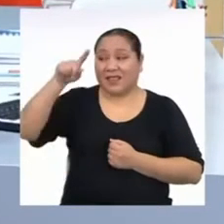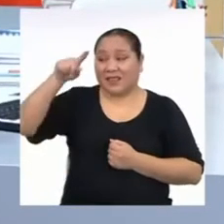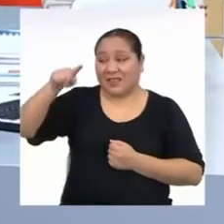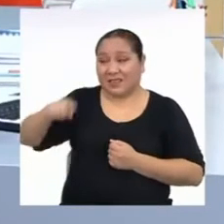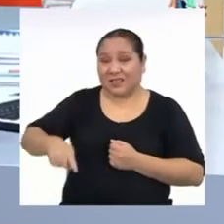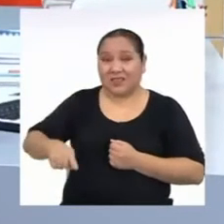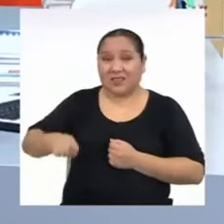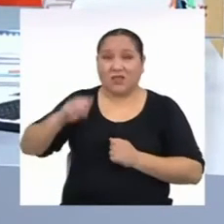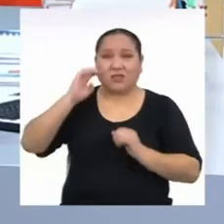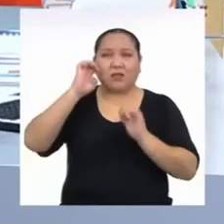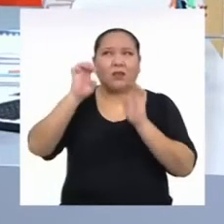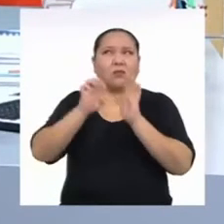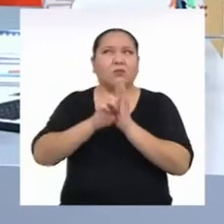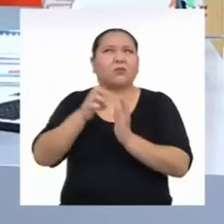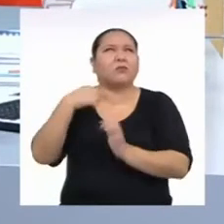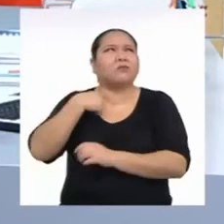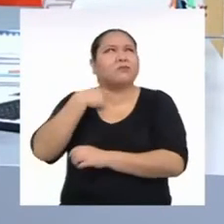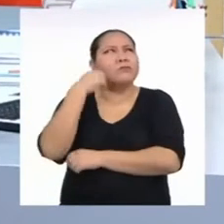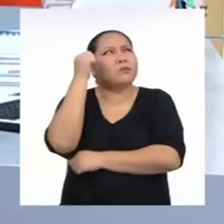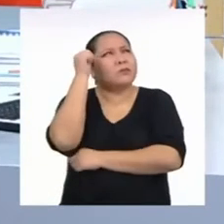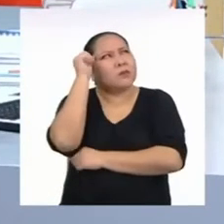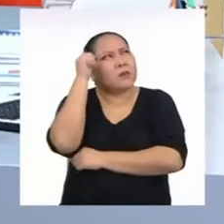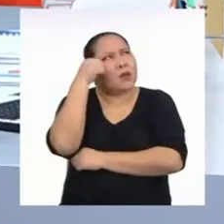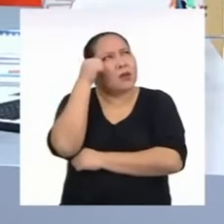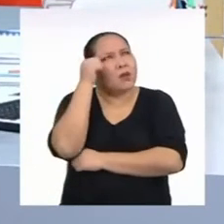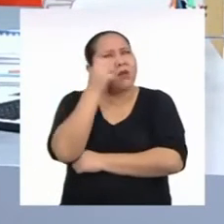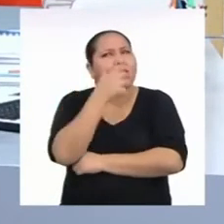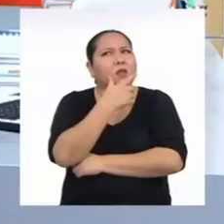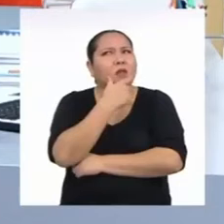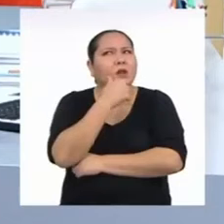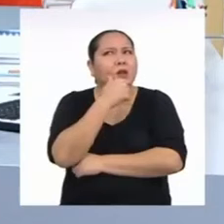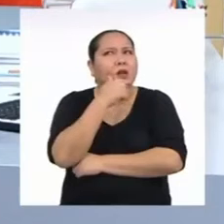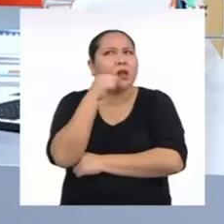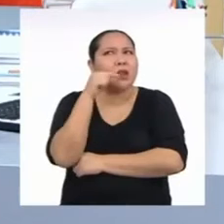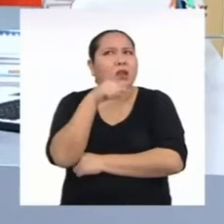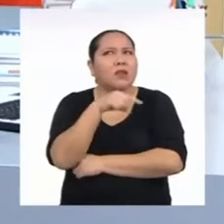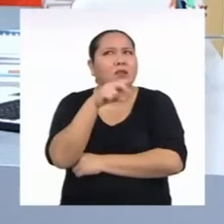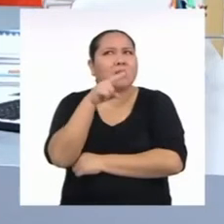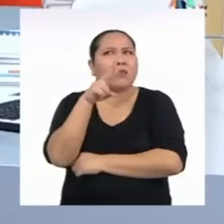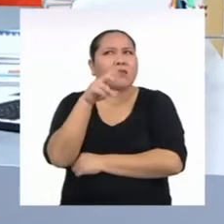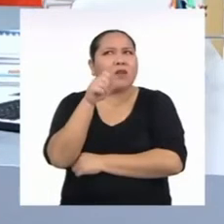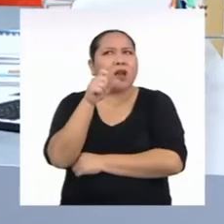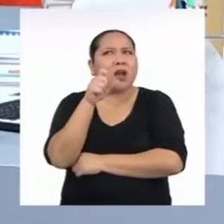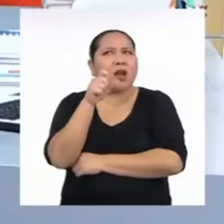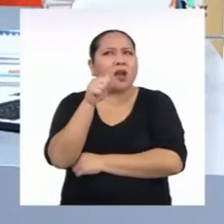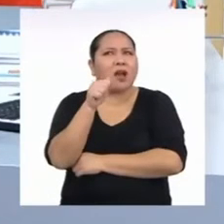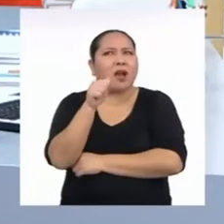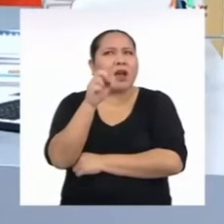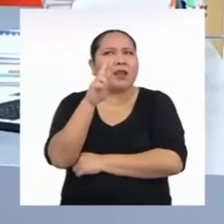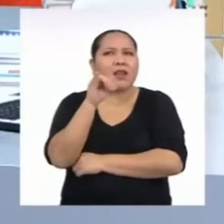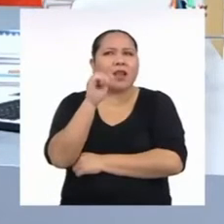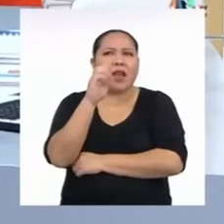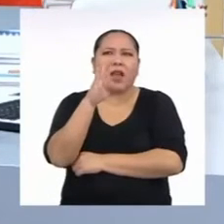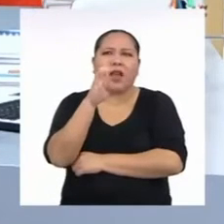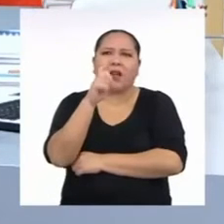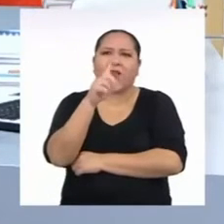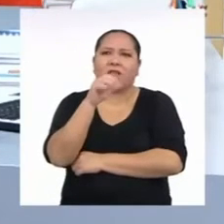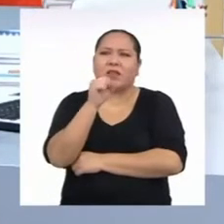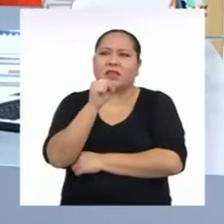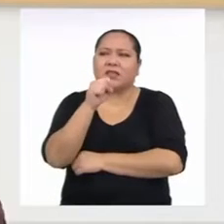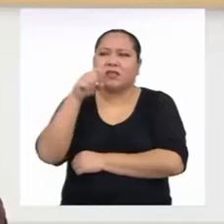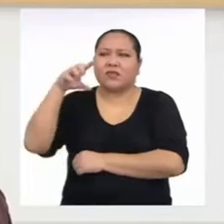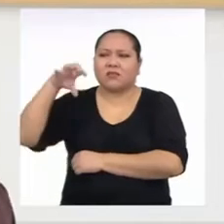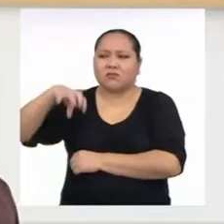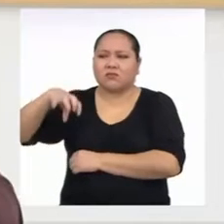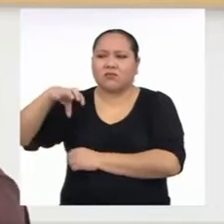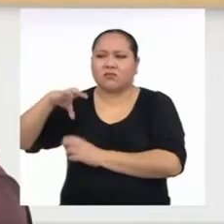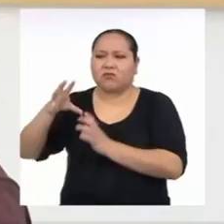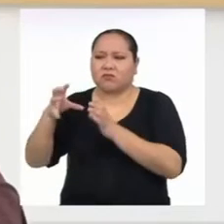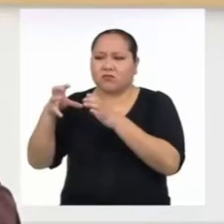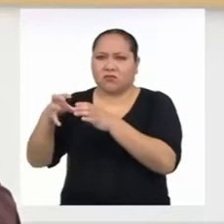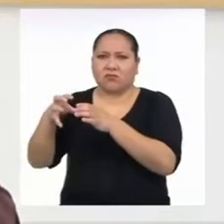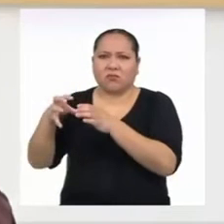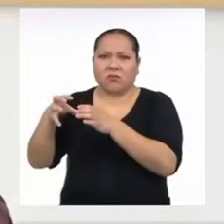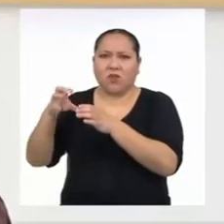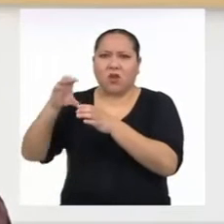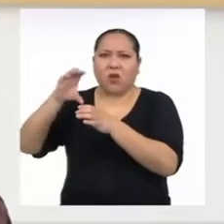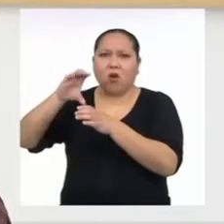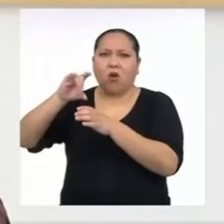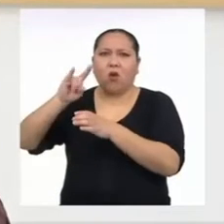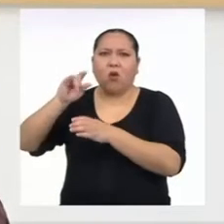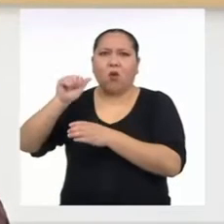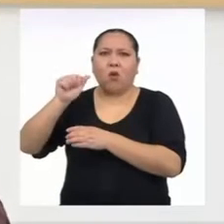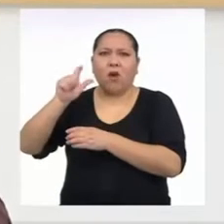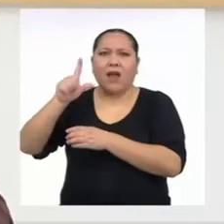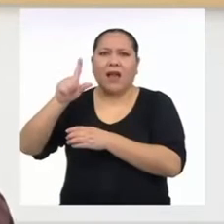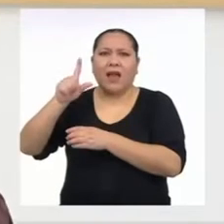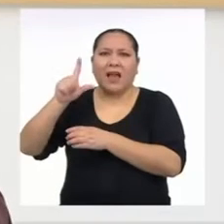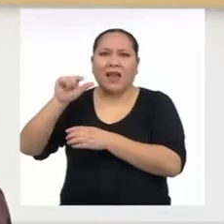me ha hecho recordar que dentro de las variables cualitativas hay dos tipos, ¿verdad? Muy bien, Rodrigo.